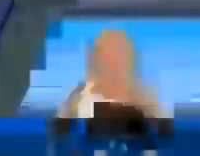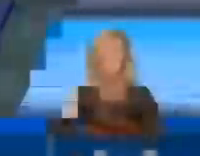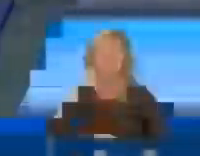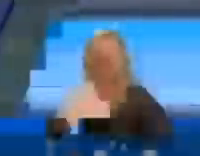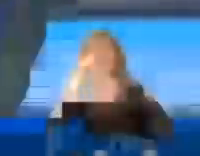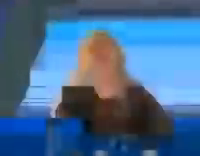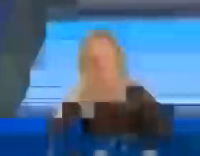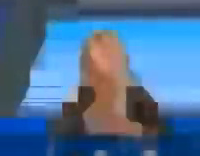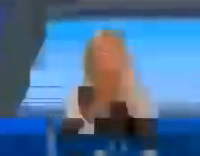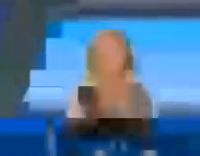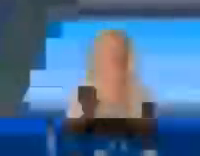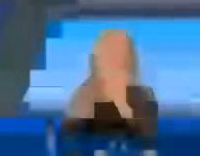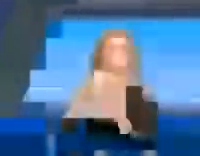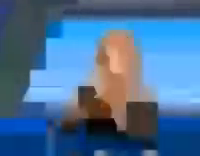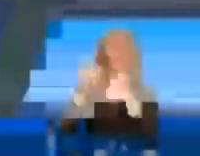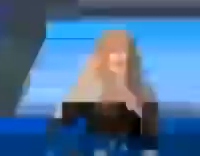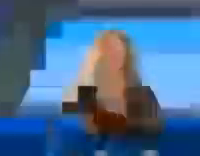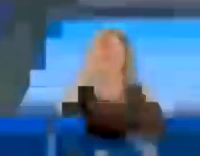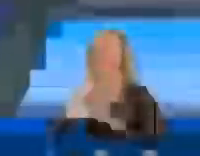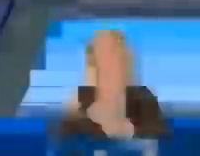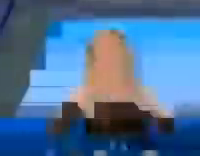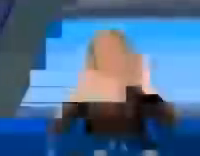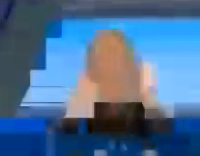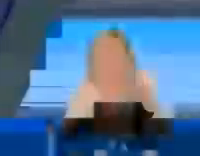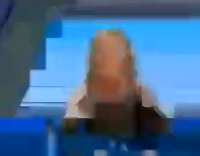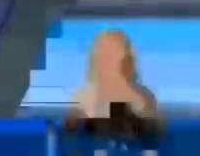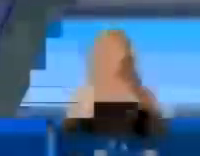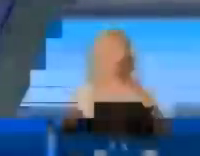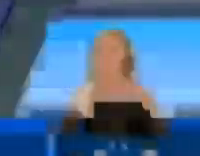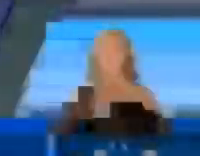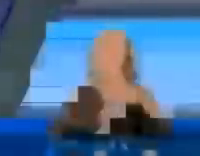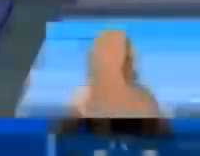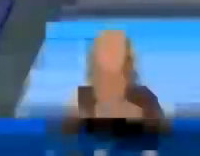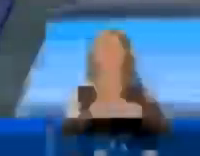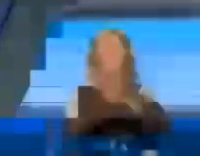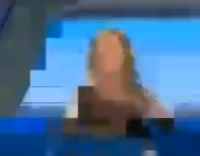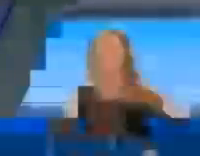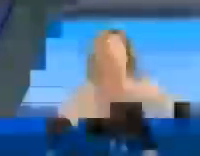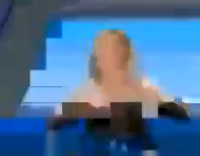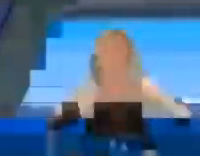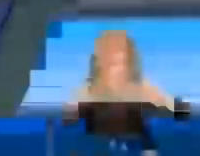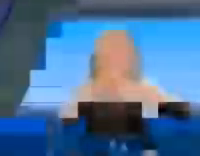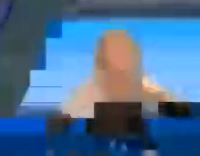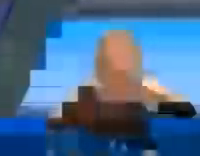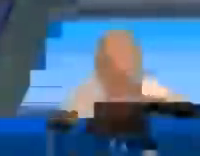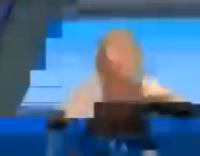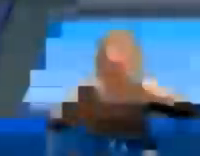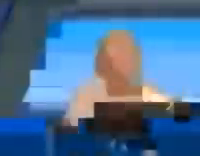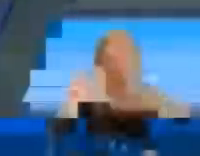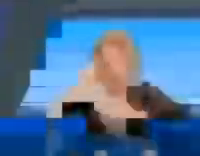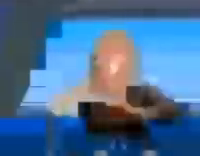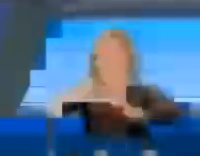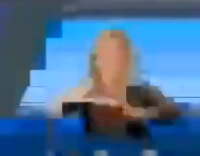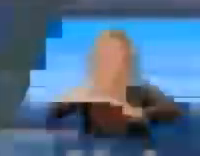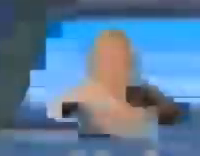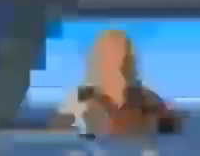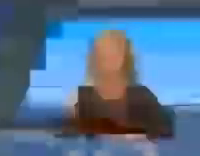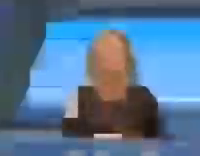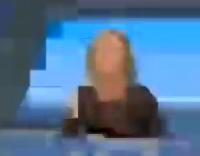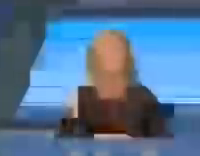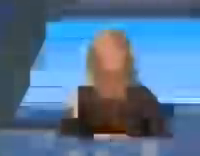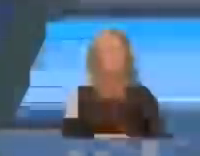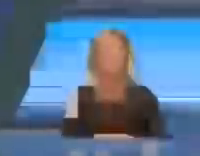de $6, que mantiene a Ecuador como el tercer país con mejor salario básico de Latinoamérica, divide opiniones entre analistas.